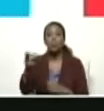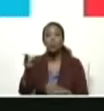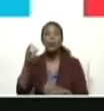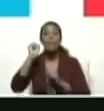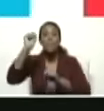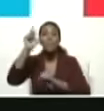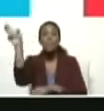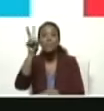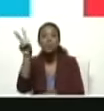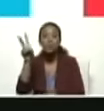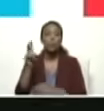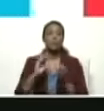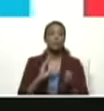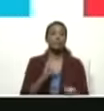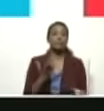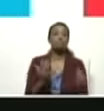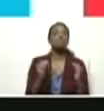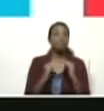Viva Venezuela,